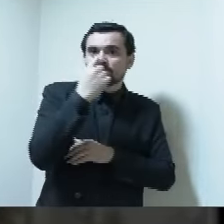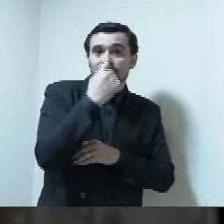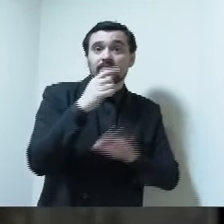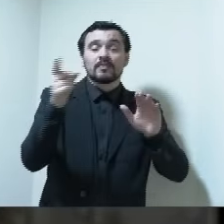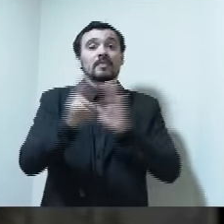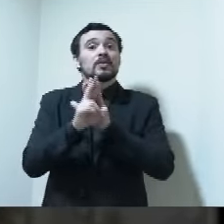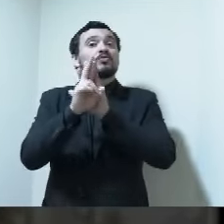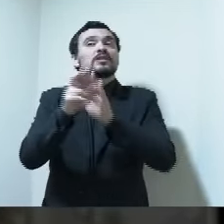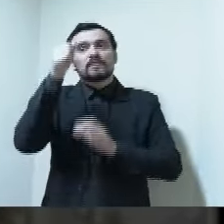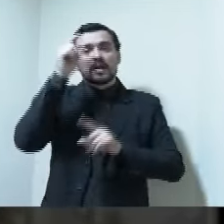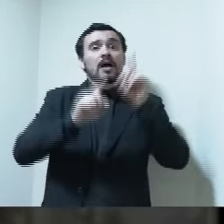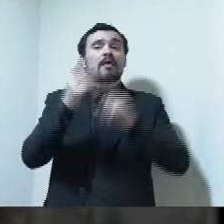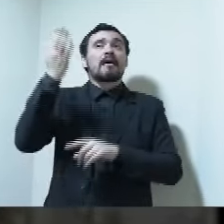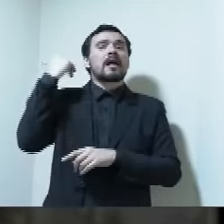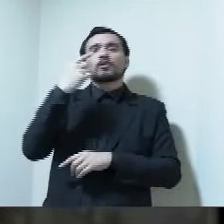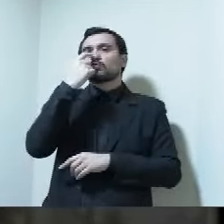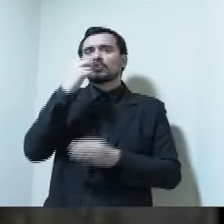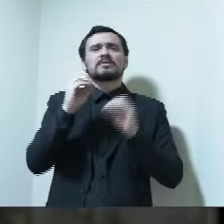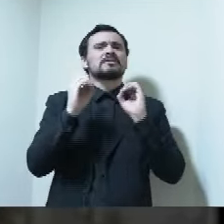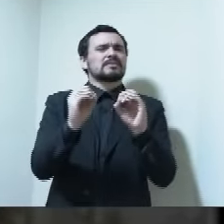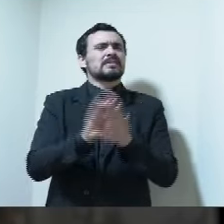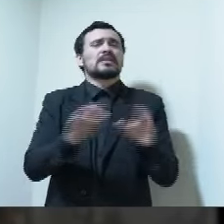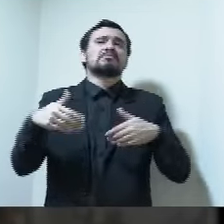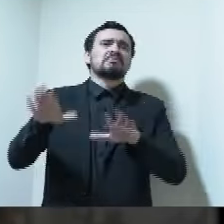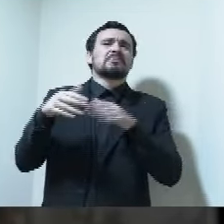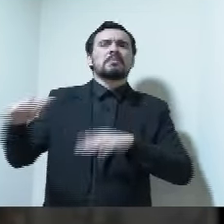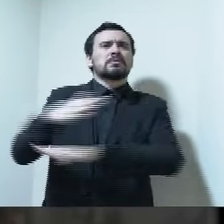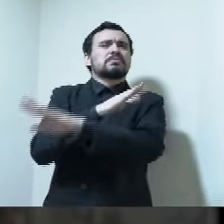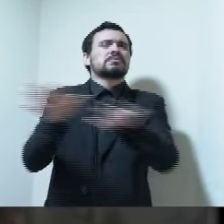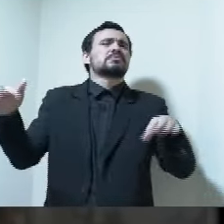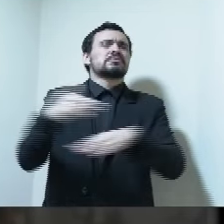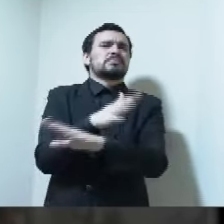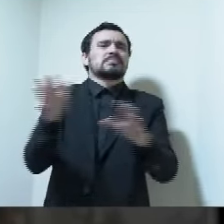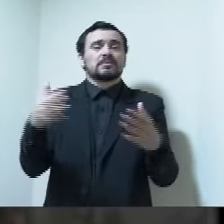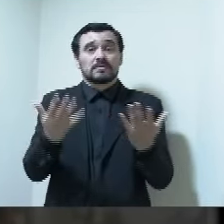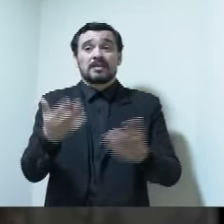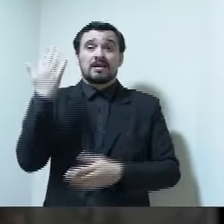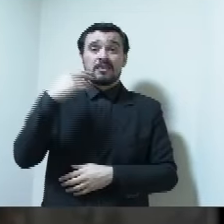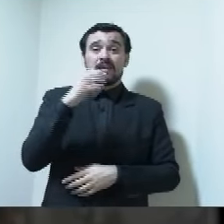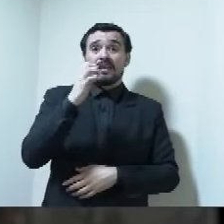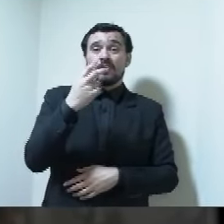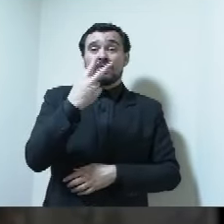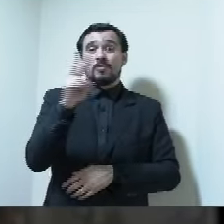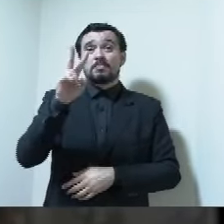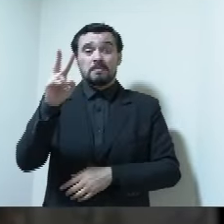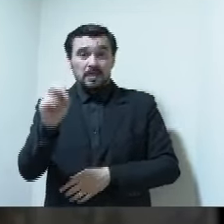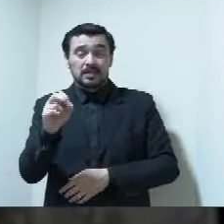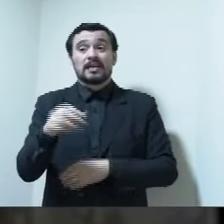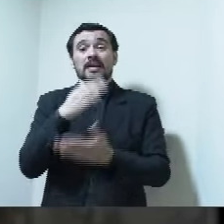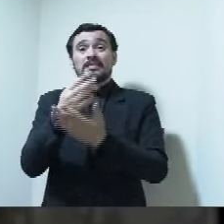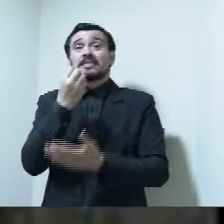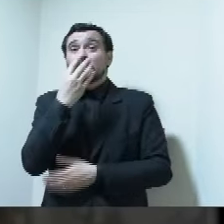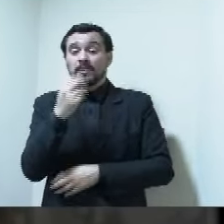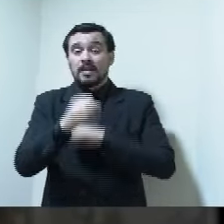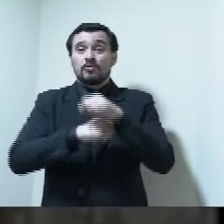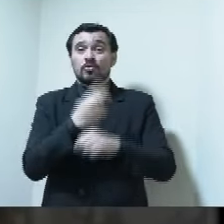de la relajación de los sistemas de control y la inacción de las instituciones del Estado, entre enero del 2020 y septiembre del 2022, de